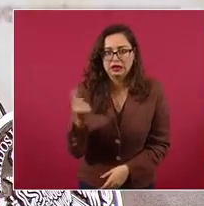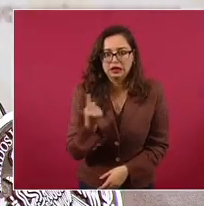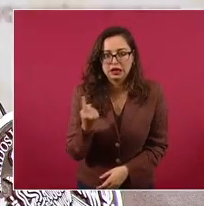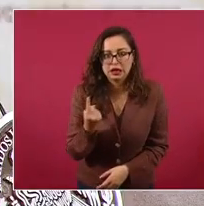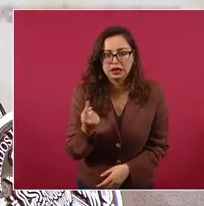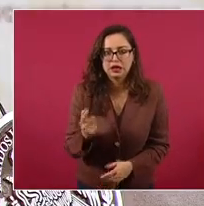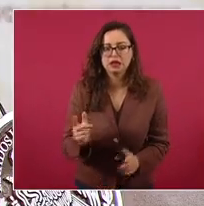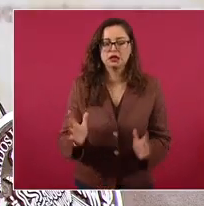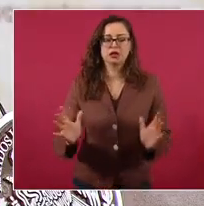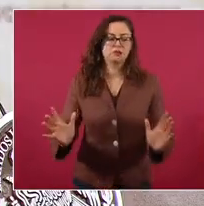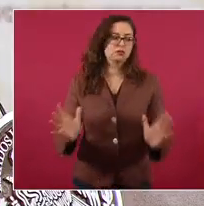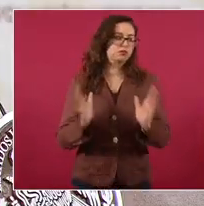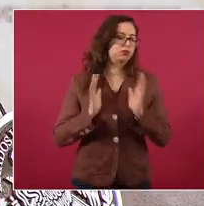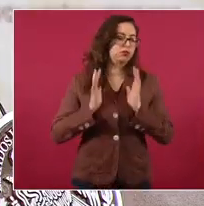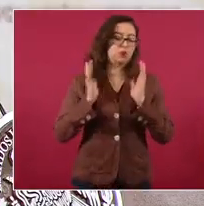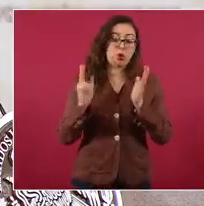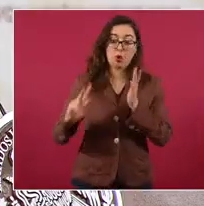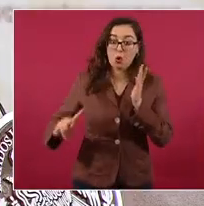vez,